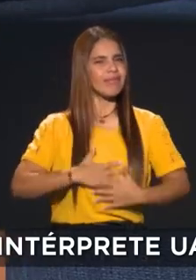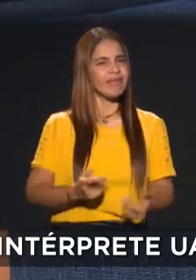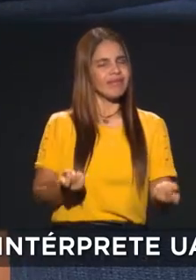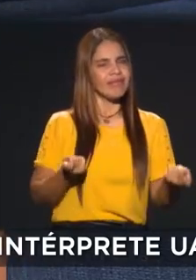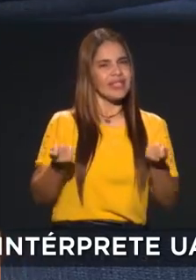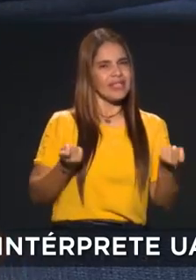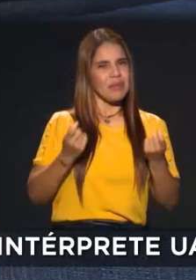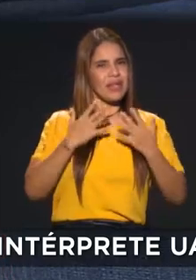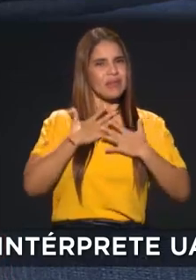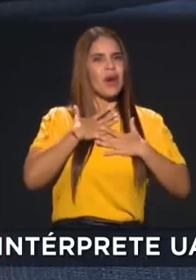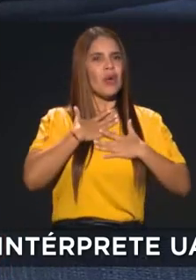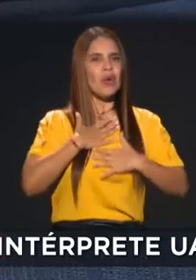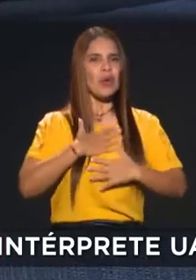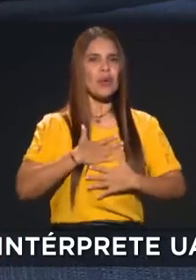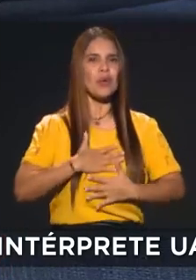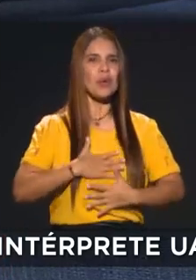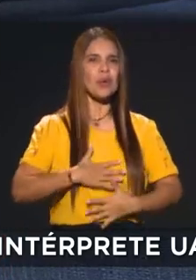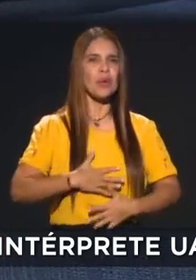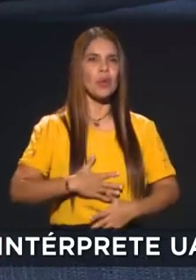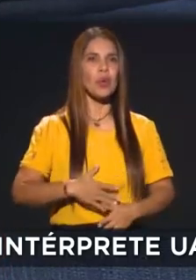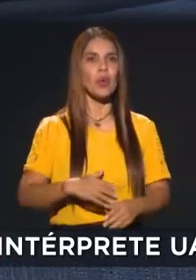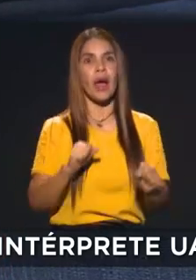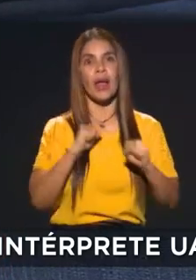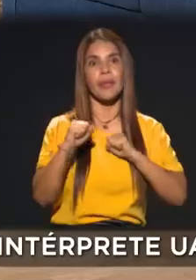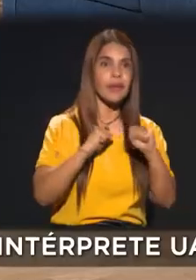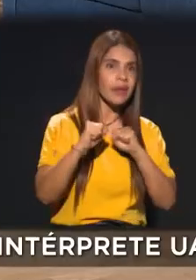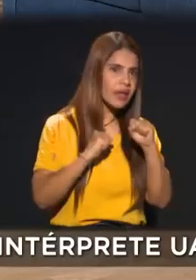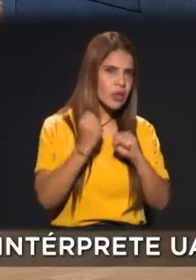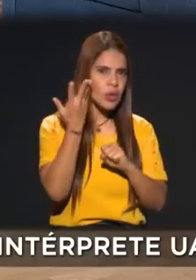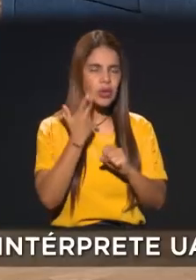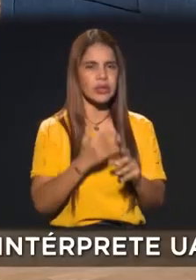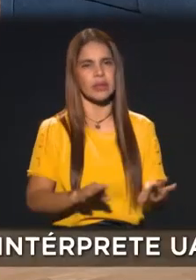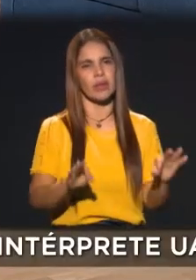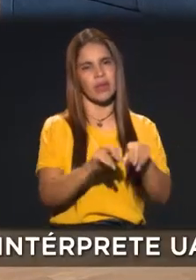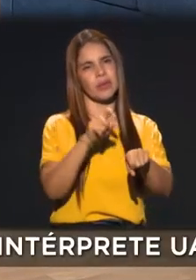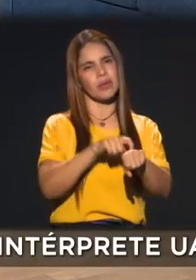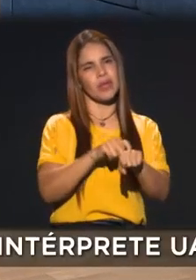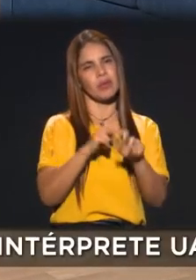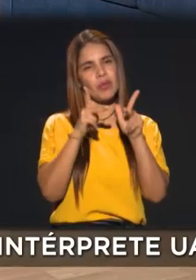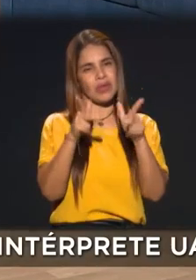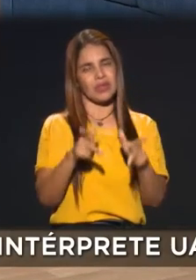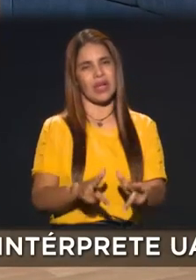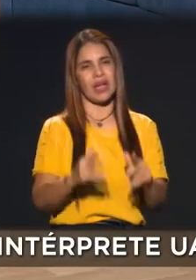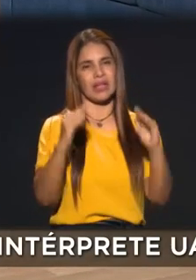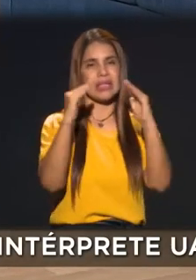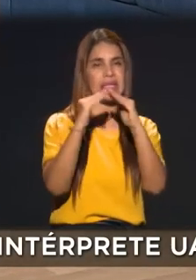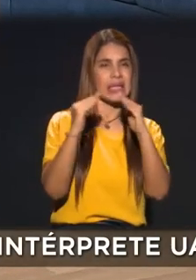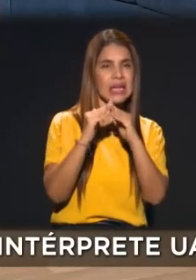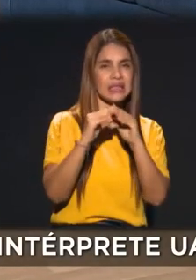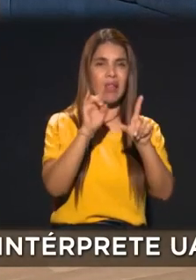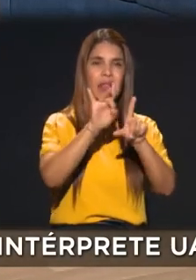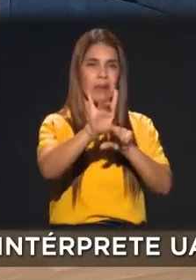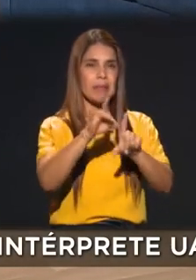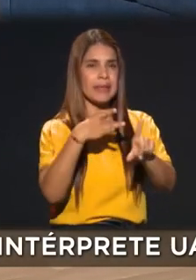para respirar y para descansar de pronto ese agite que también están viviendo en las casas con sus estudiantes, digamos, de forma